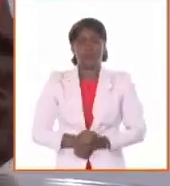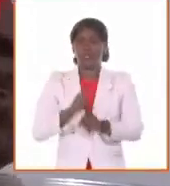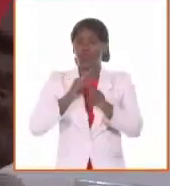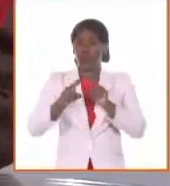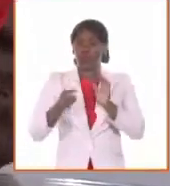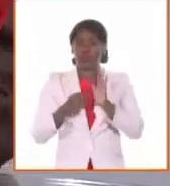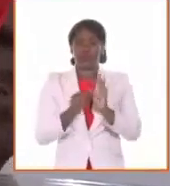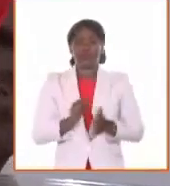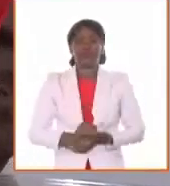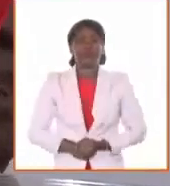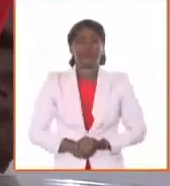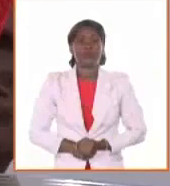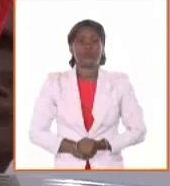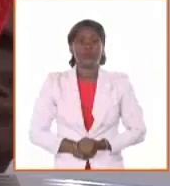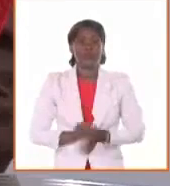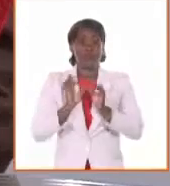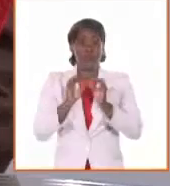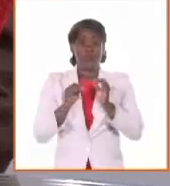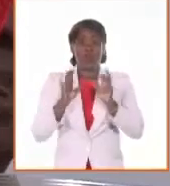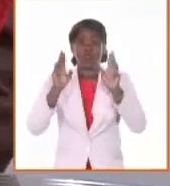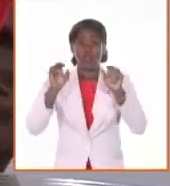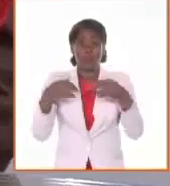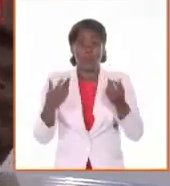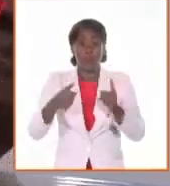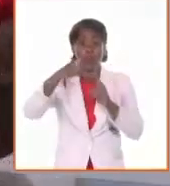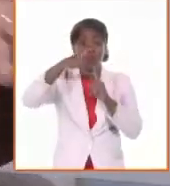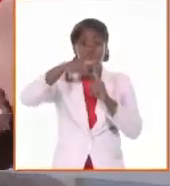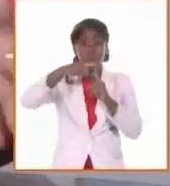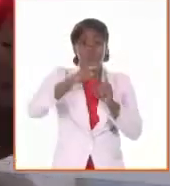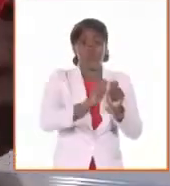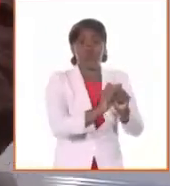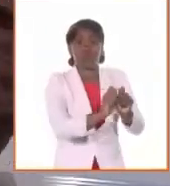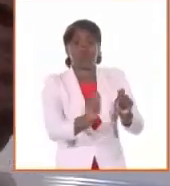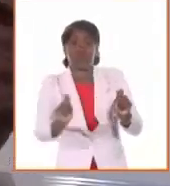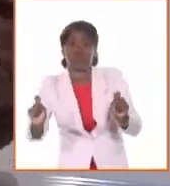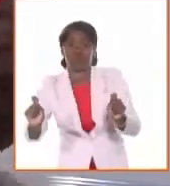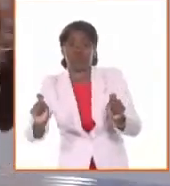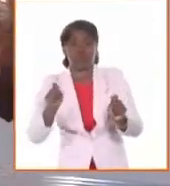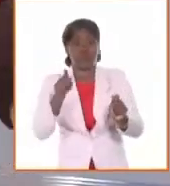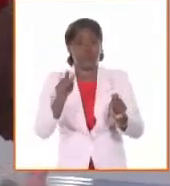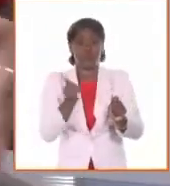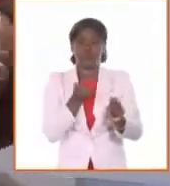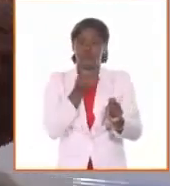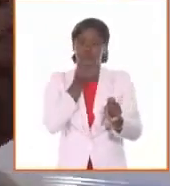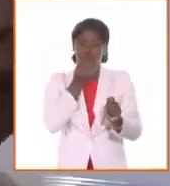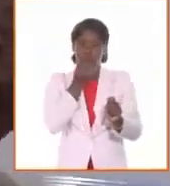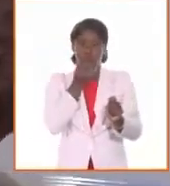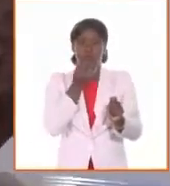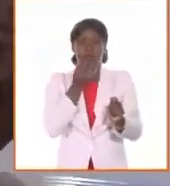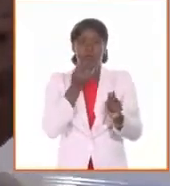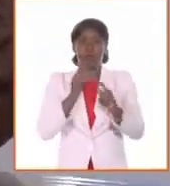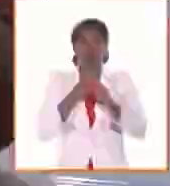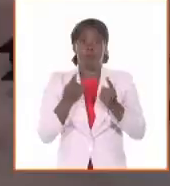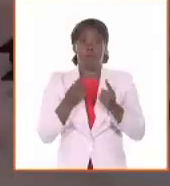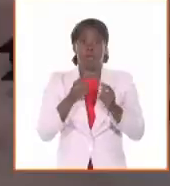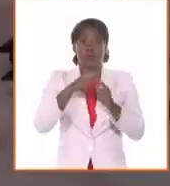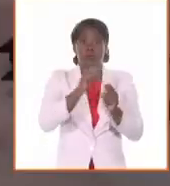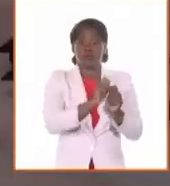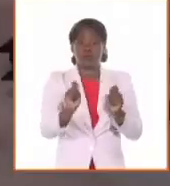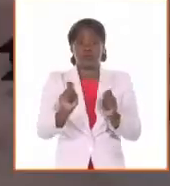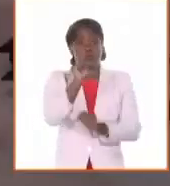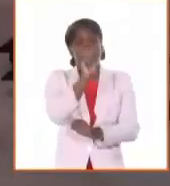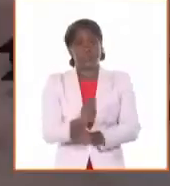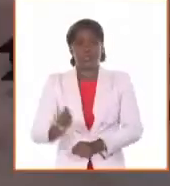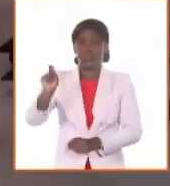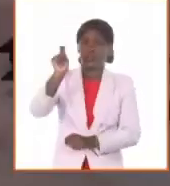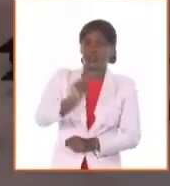los comentarios algunas personas detractoras se hablaba mucho del tema del matrimonio que si esperaban un tiempo para el matrimonio